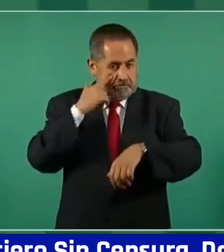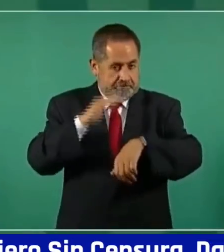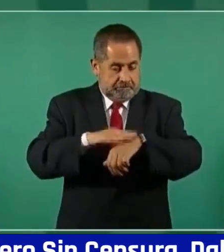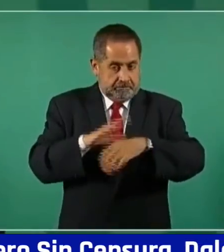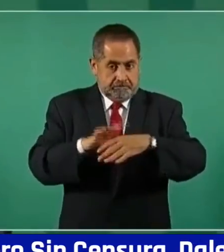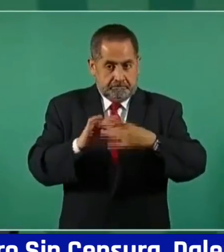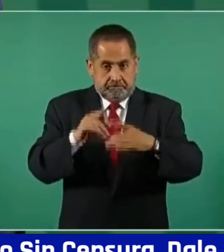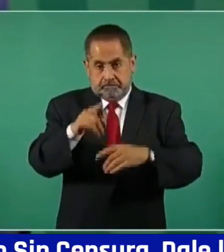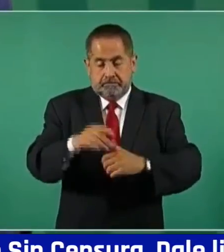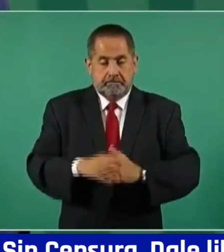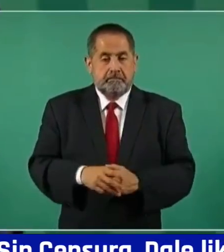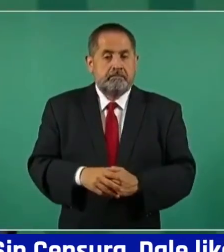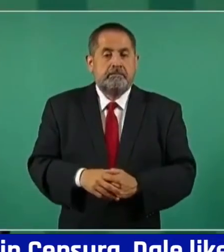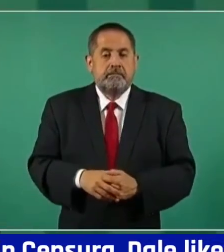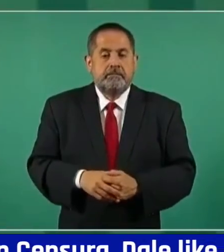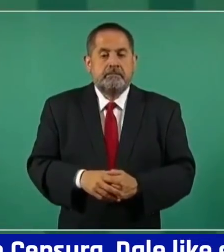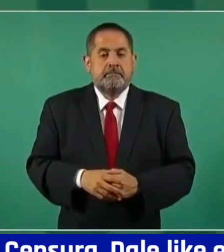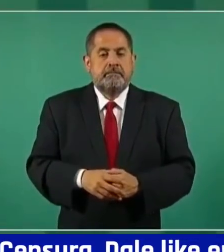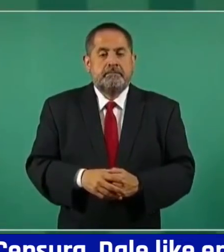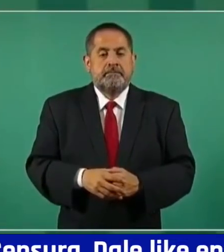El